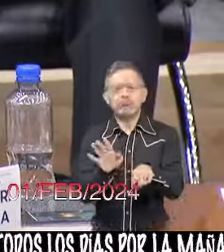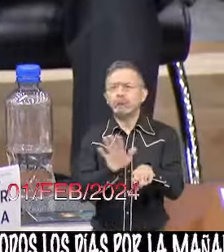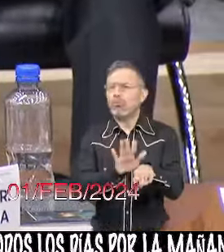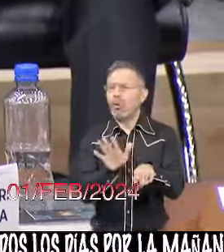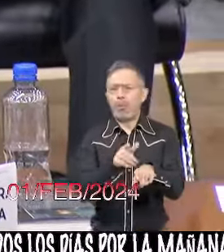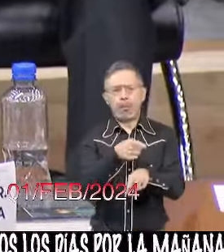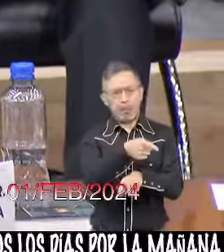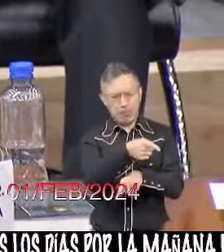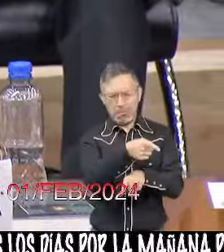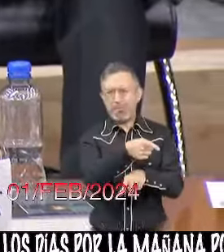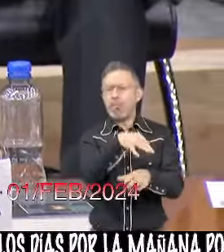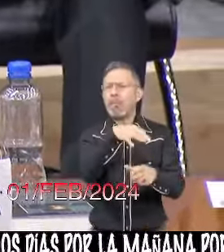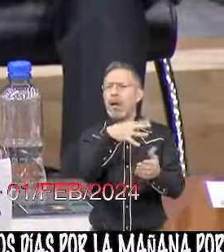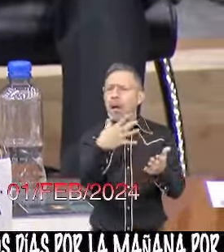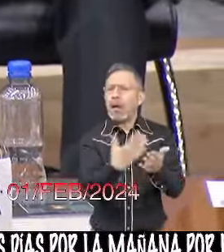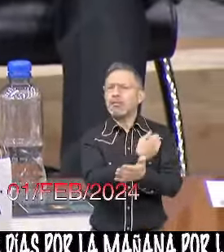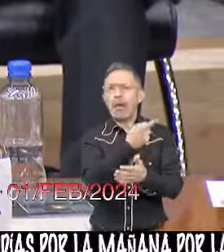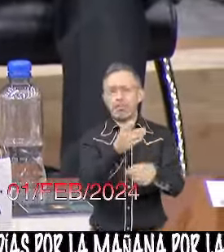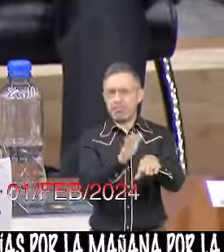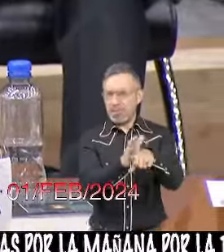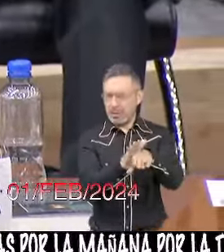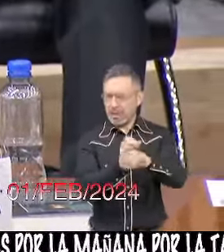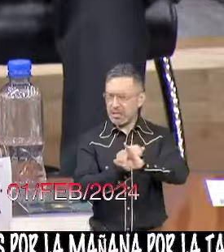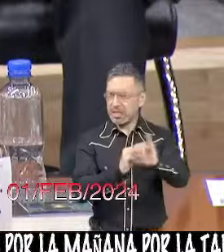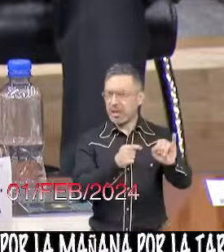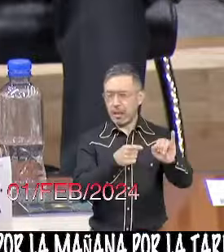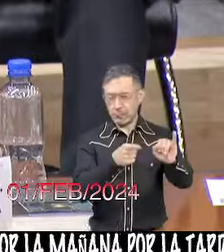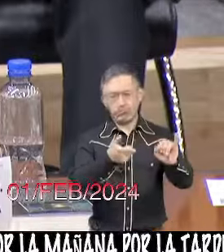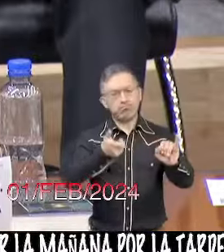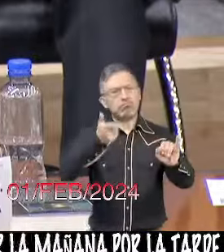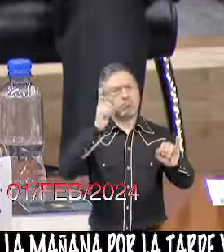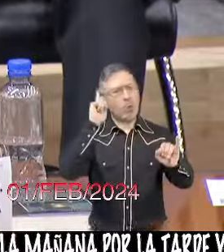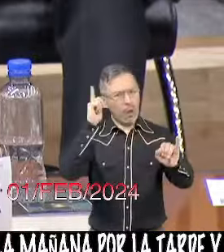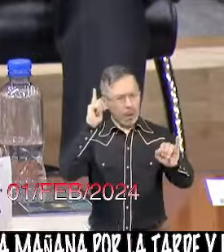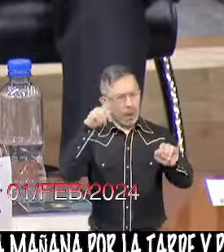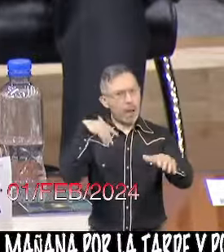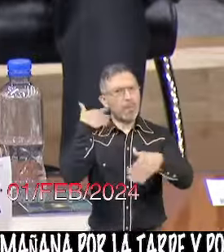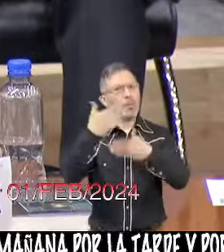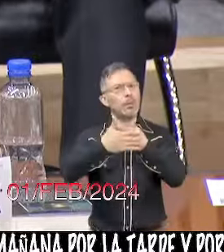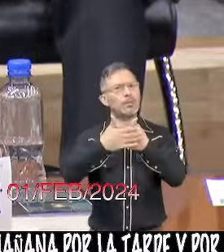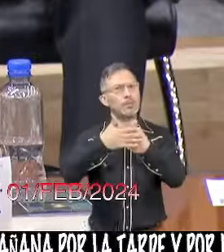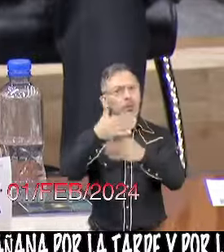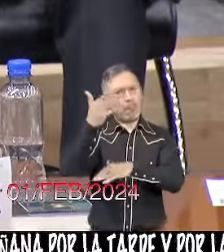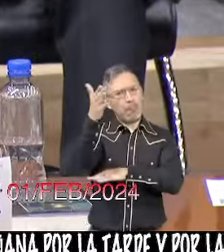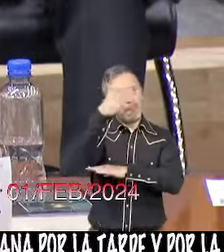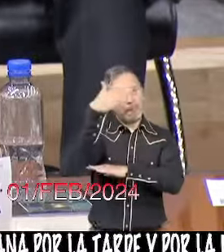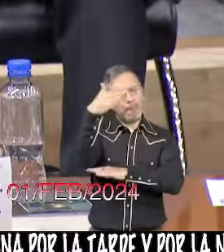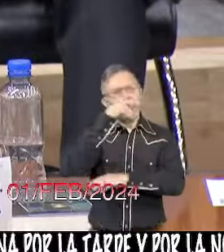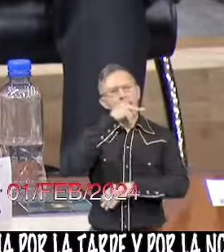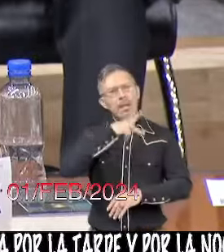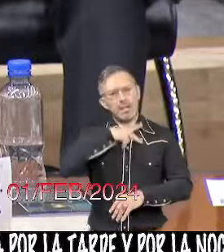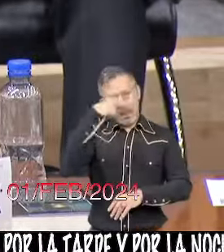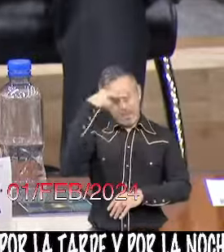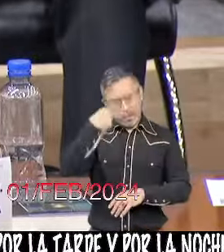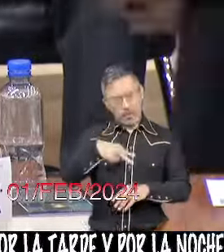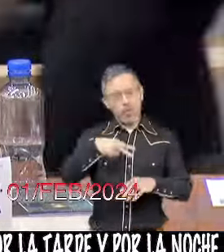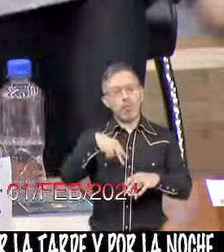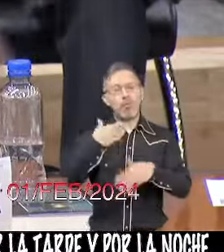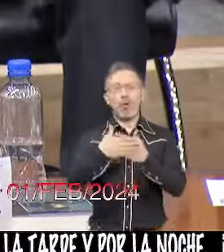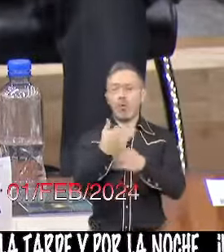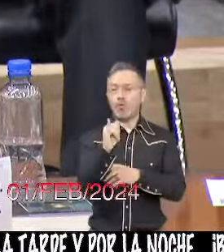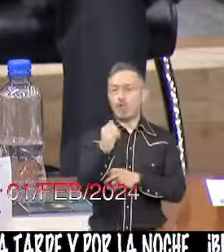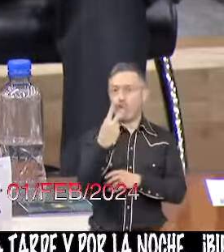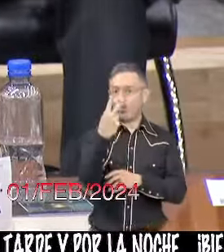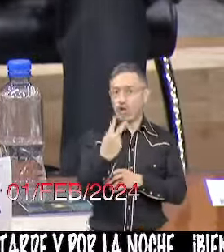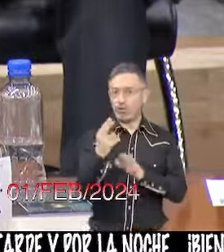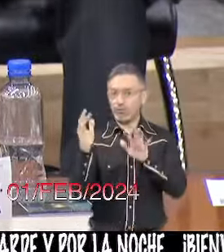izquierda, y yo espero que sea quien encabece los rumbos de la patria con la decisión del pueblo el 2 de junio.